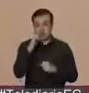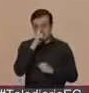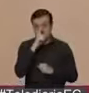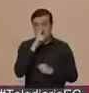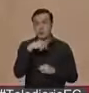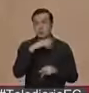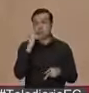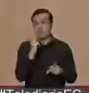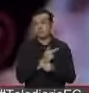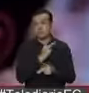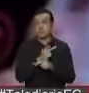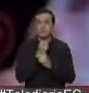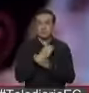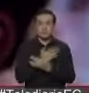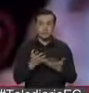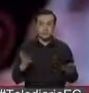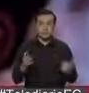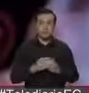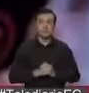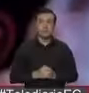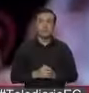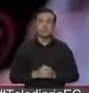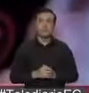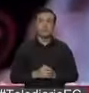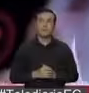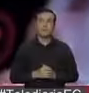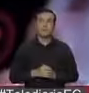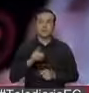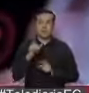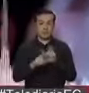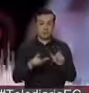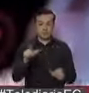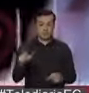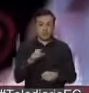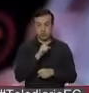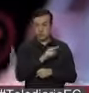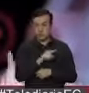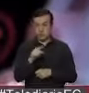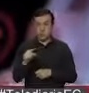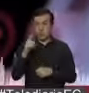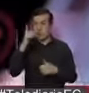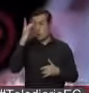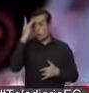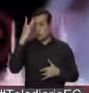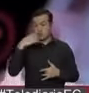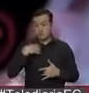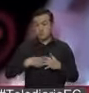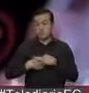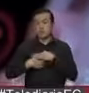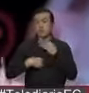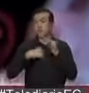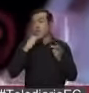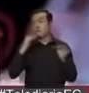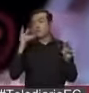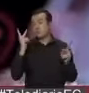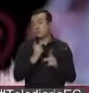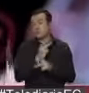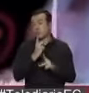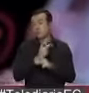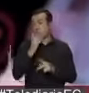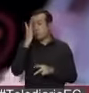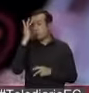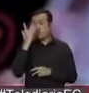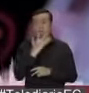doctor Gregory Celis. El riesgo de estas personas ante el coronavirus es mucho más alto. ¿Por qué? Porque